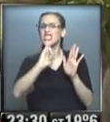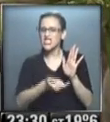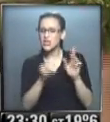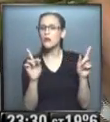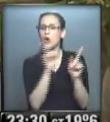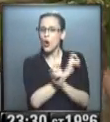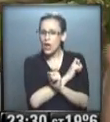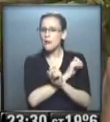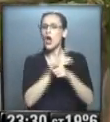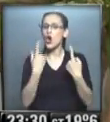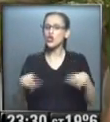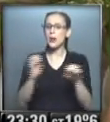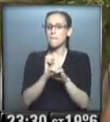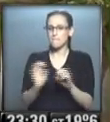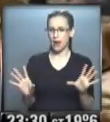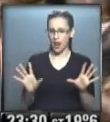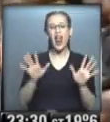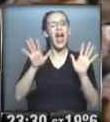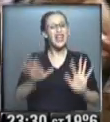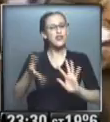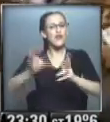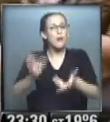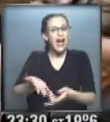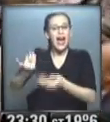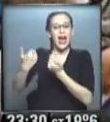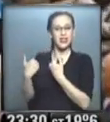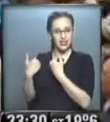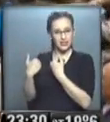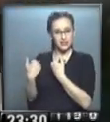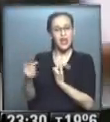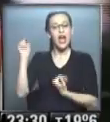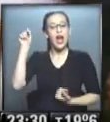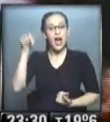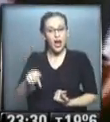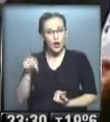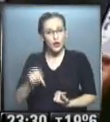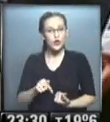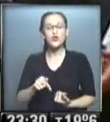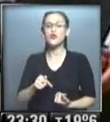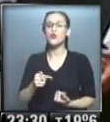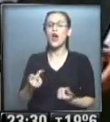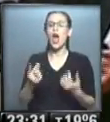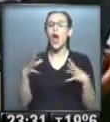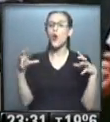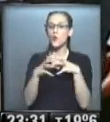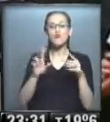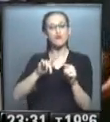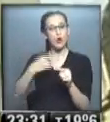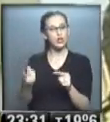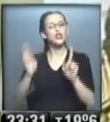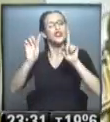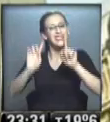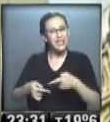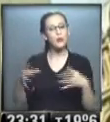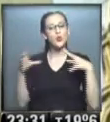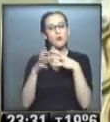que tuvimos, ese era el contexto internacional, y cómo entonces ahora aseguramos que las fuerzas políticas, pero también las fuerzas